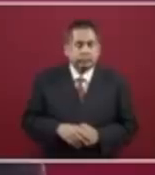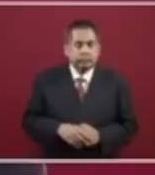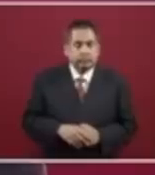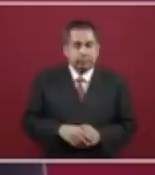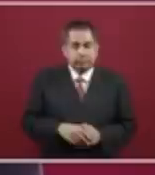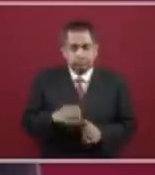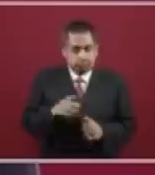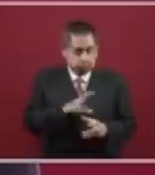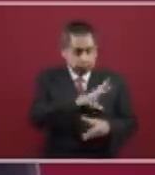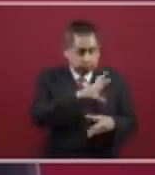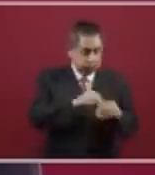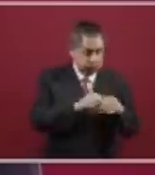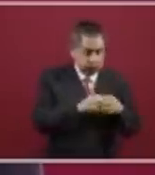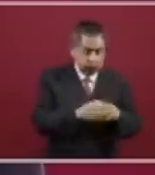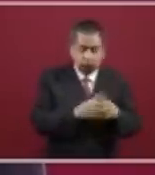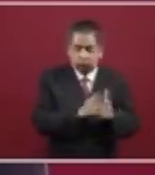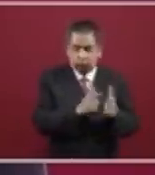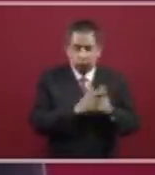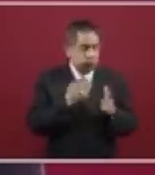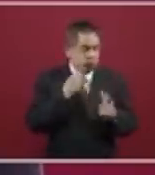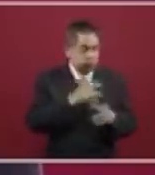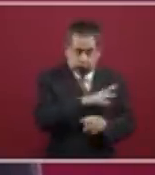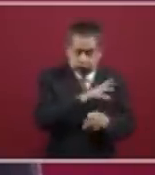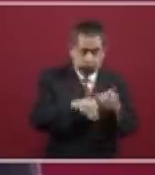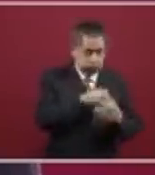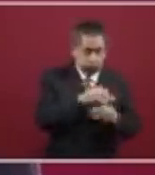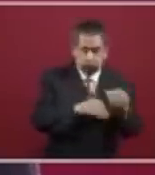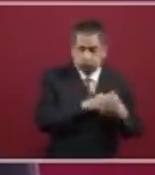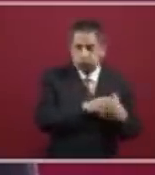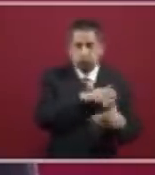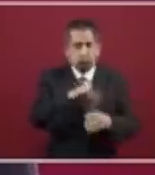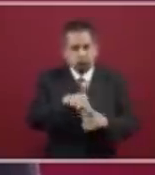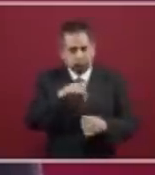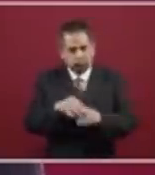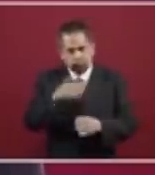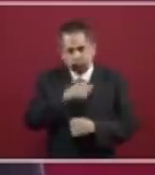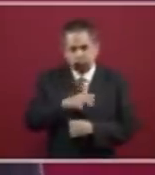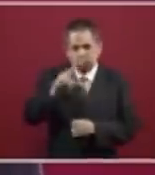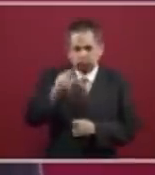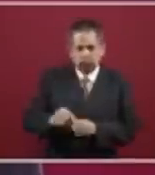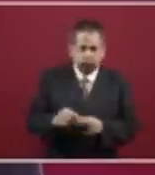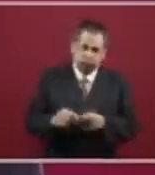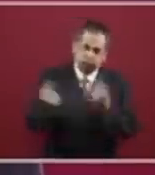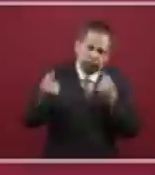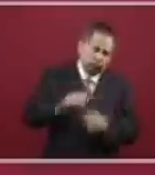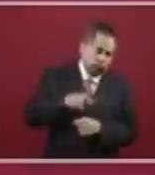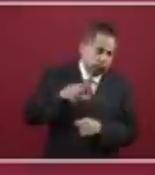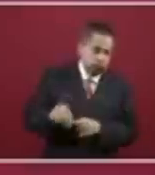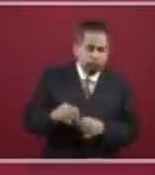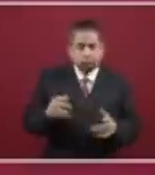en bloque un partido conservador se opuso.